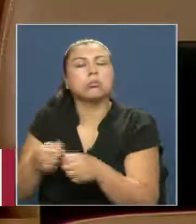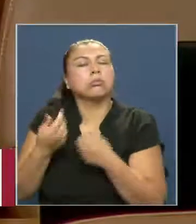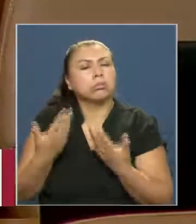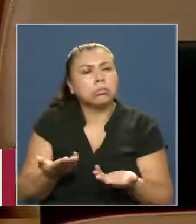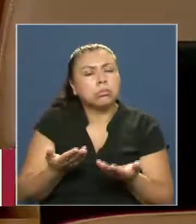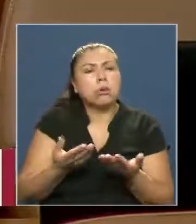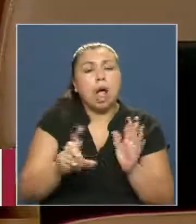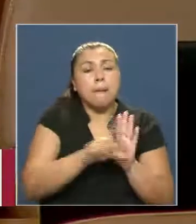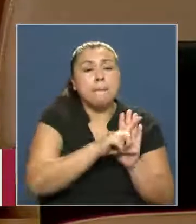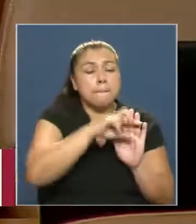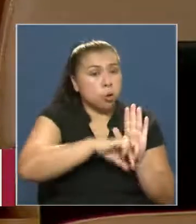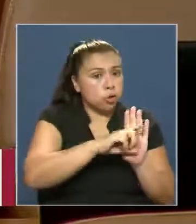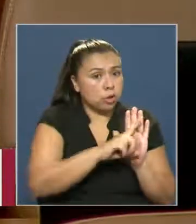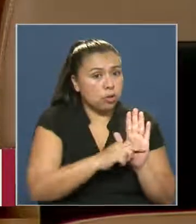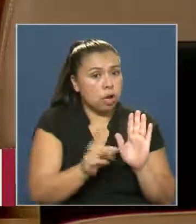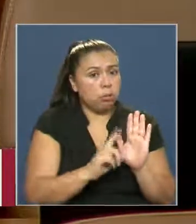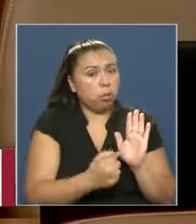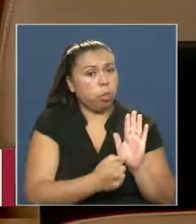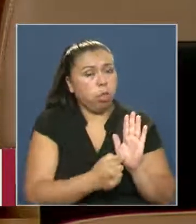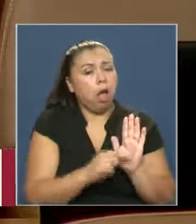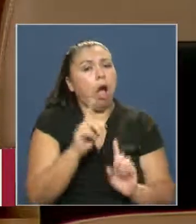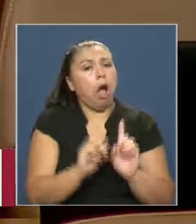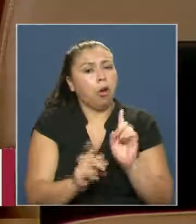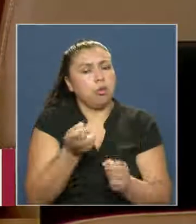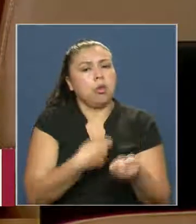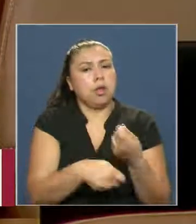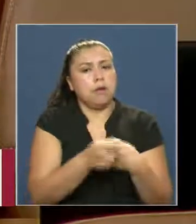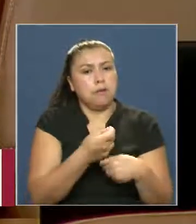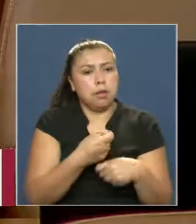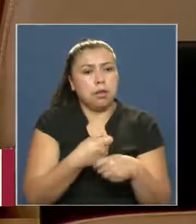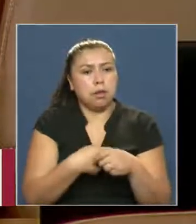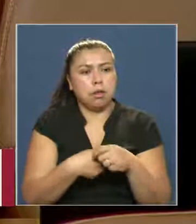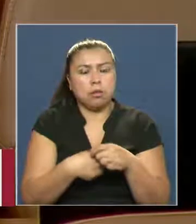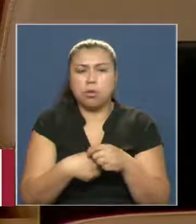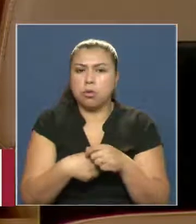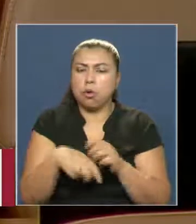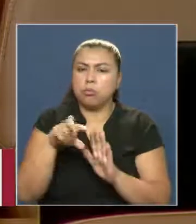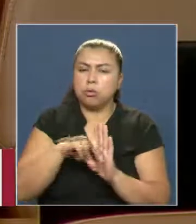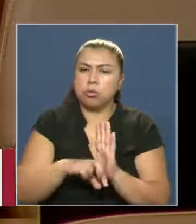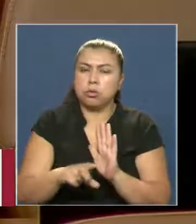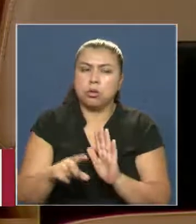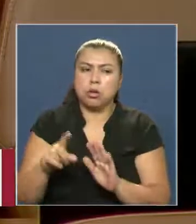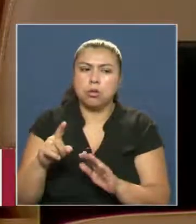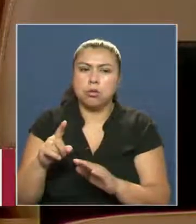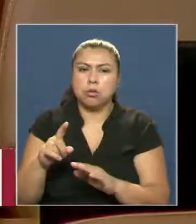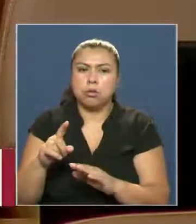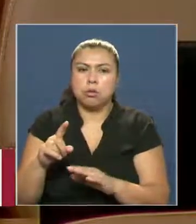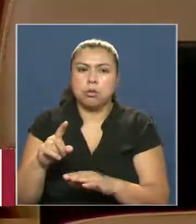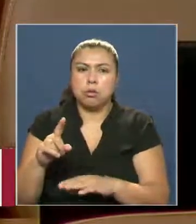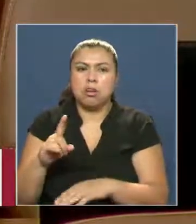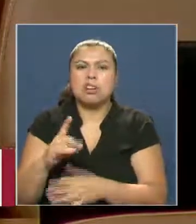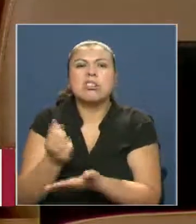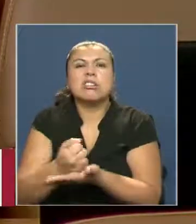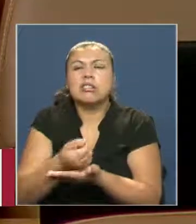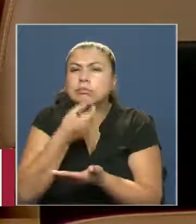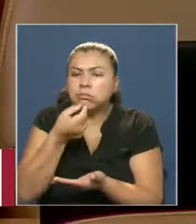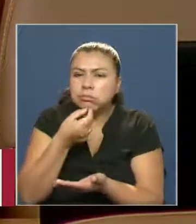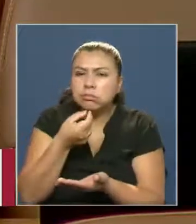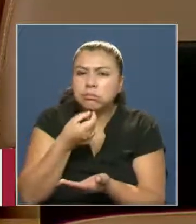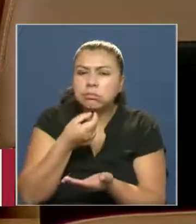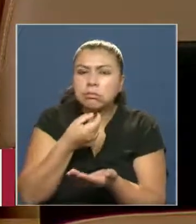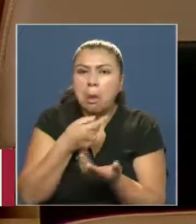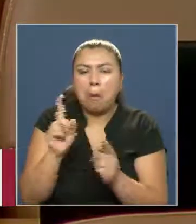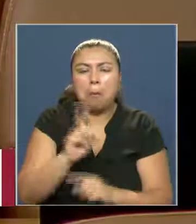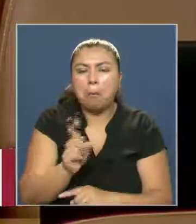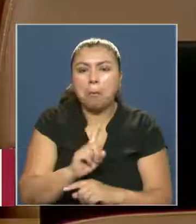considerado en el proyecto de ley que hay algunos que están vendiendo proyectos falsificados, que lo venden como productos farmacéuticos y la verdad es que no lo